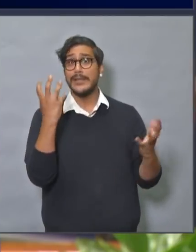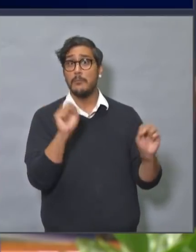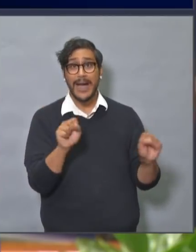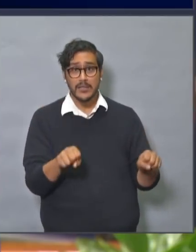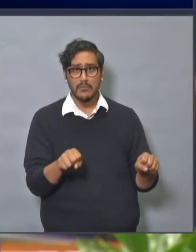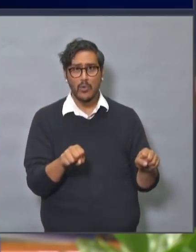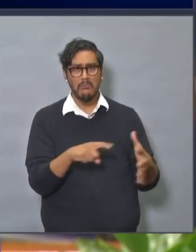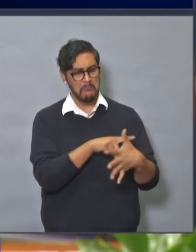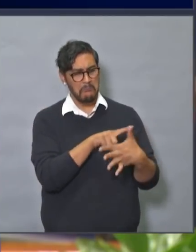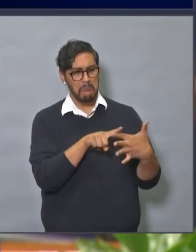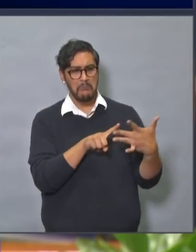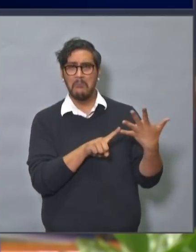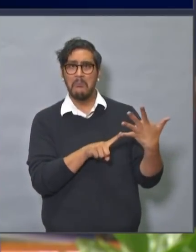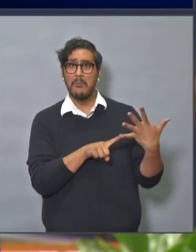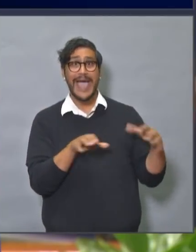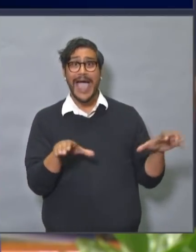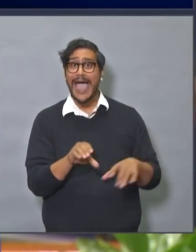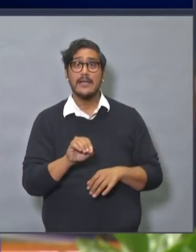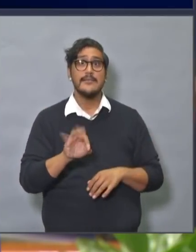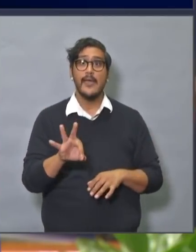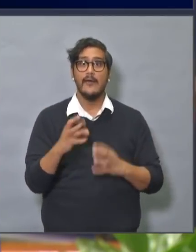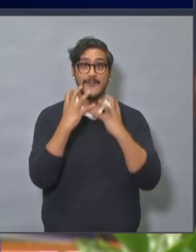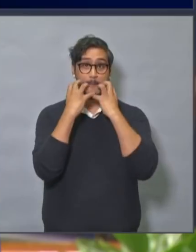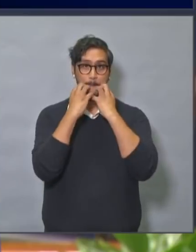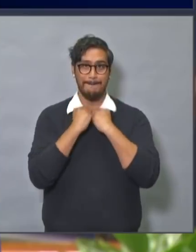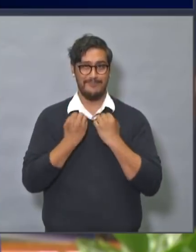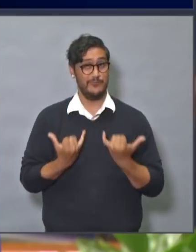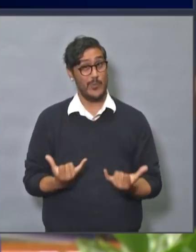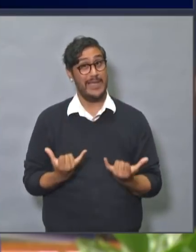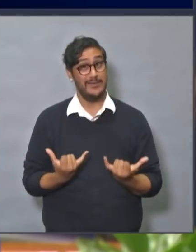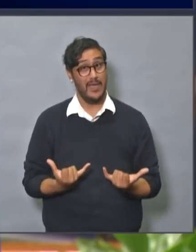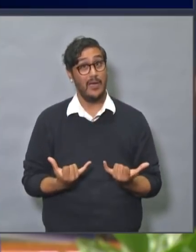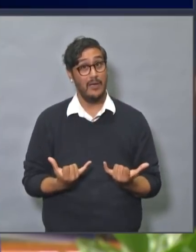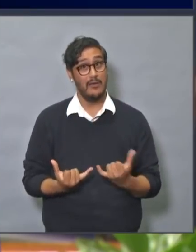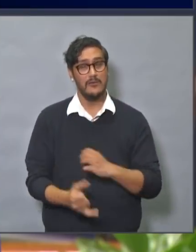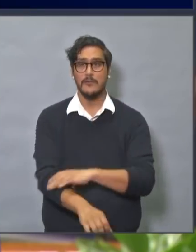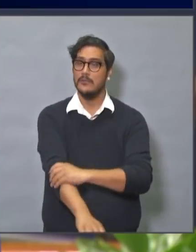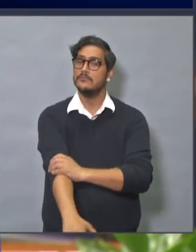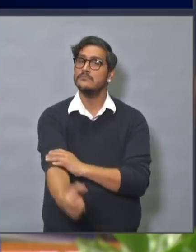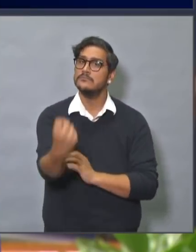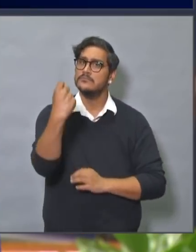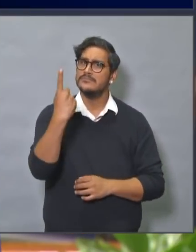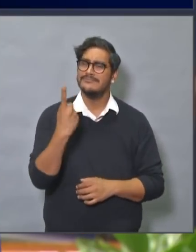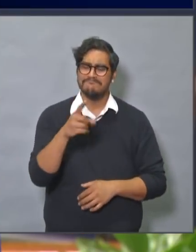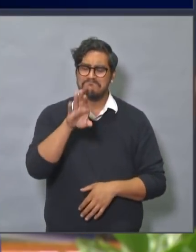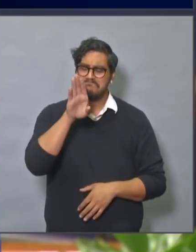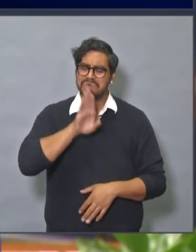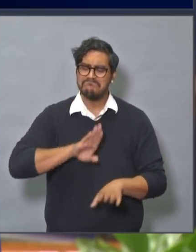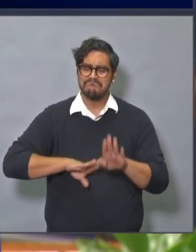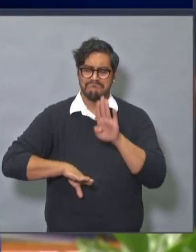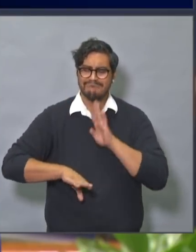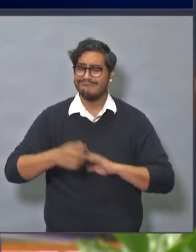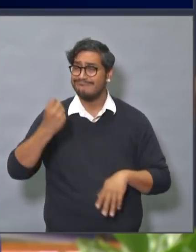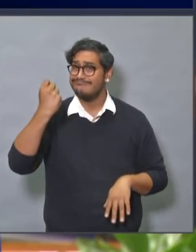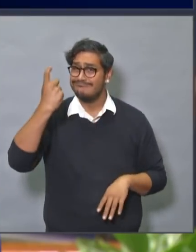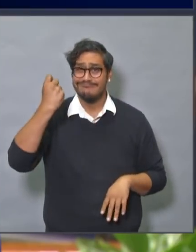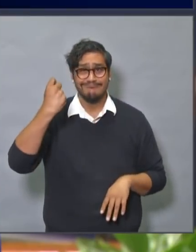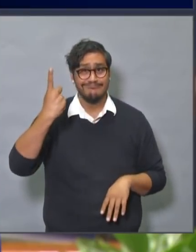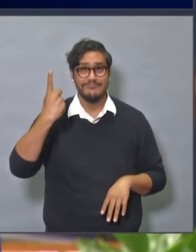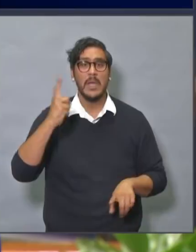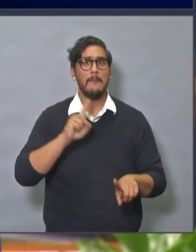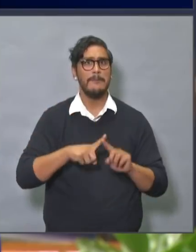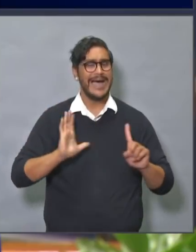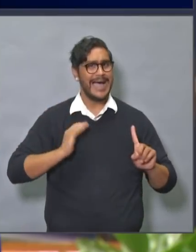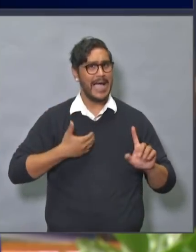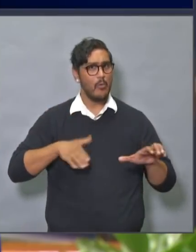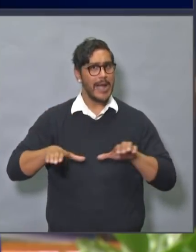de compasión en este momento. Y sabemos que es frustrante, pero nuestras acciones como comunidad nos